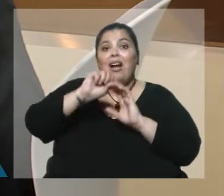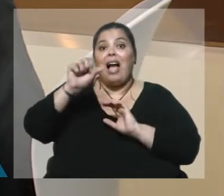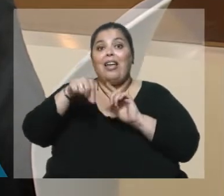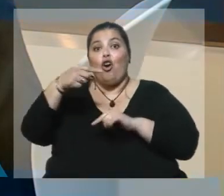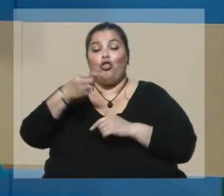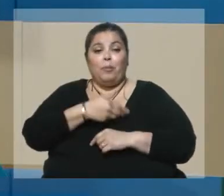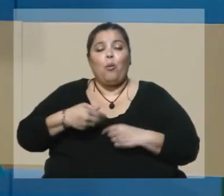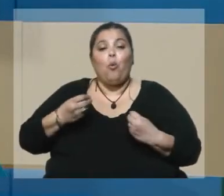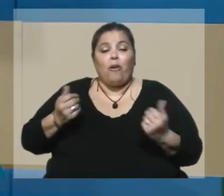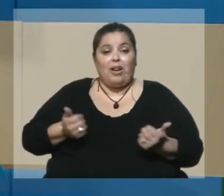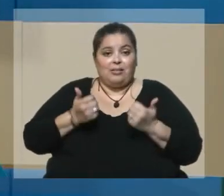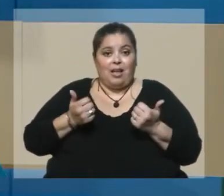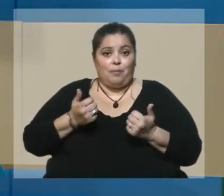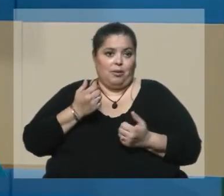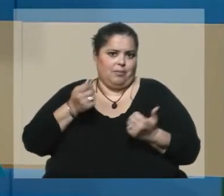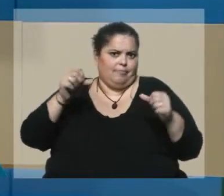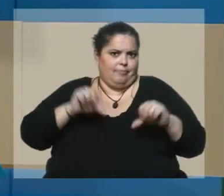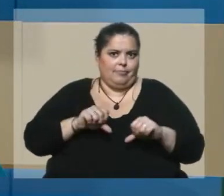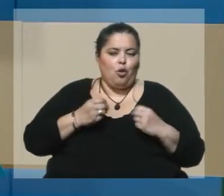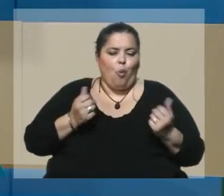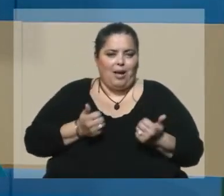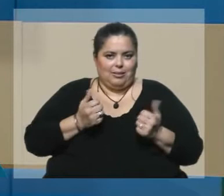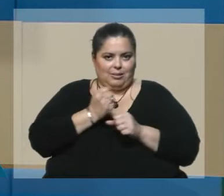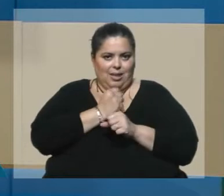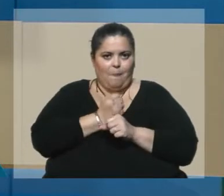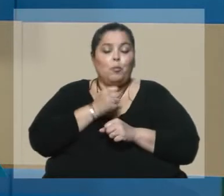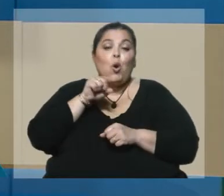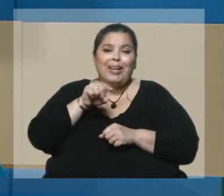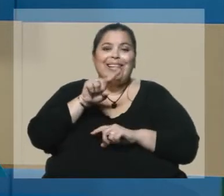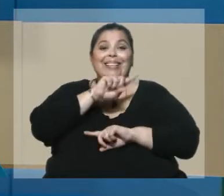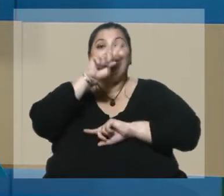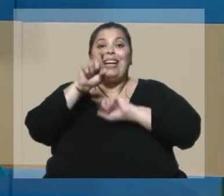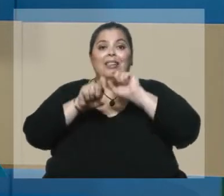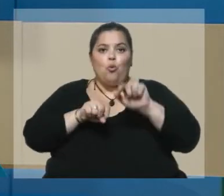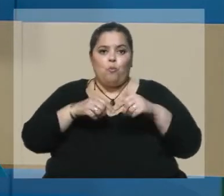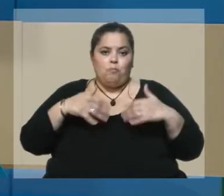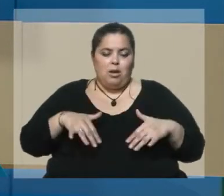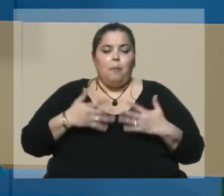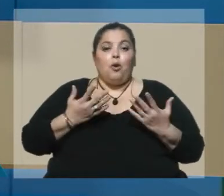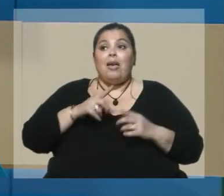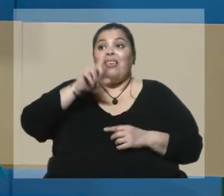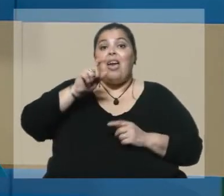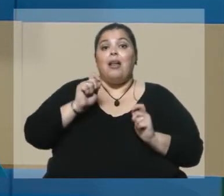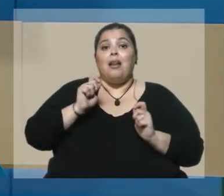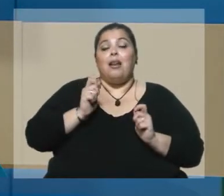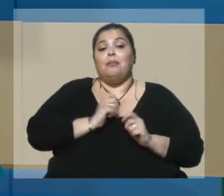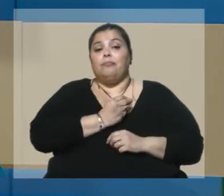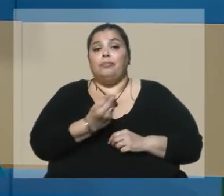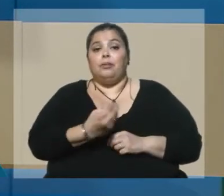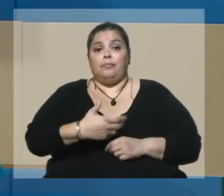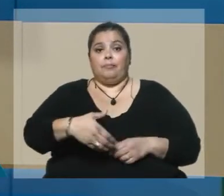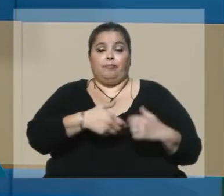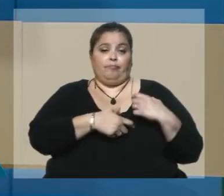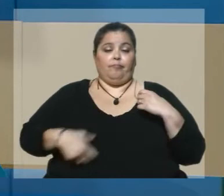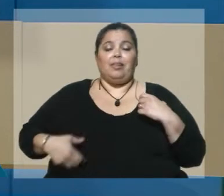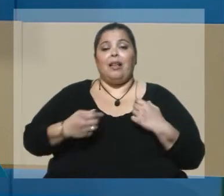números ese es un poco la gran incertidumbre respecto a el que venga en en va a asumir el 10 de